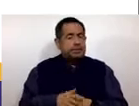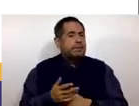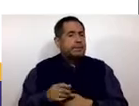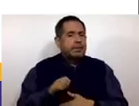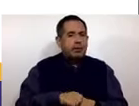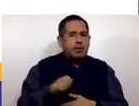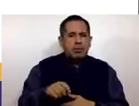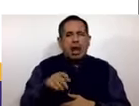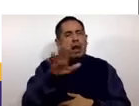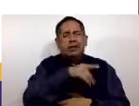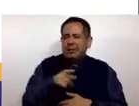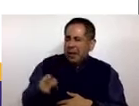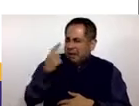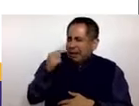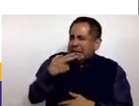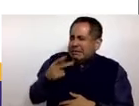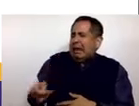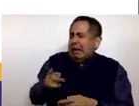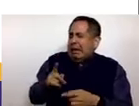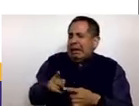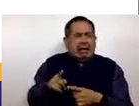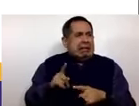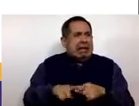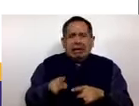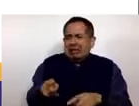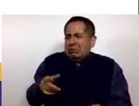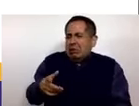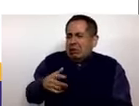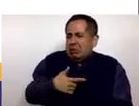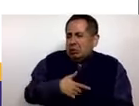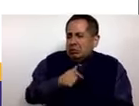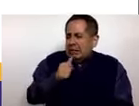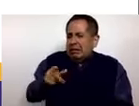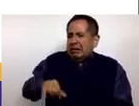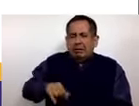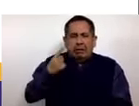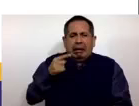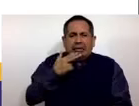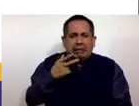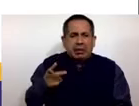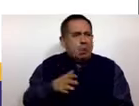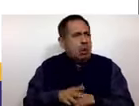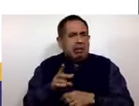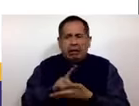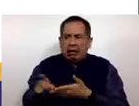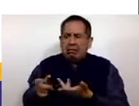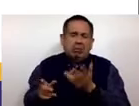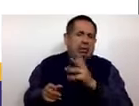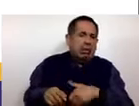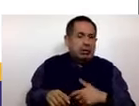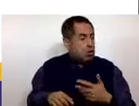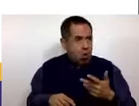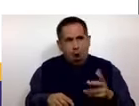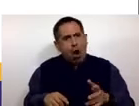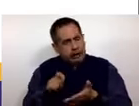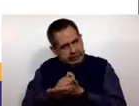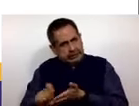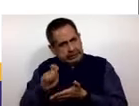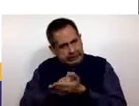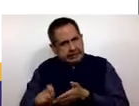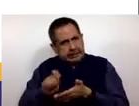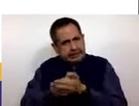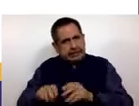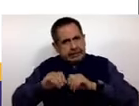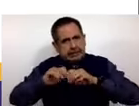va a interesar? O ¿yo qué derecho tengo? Y no, pues es apropiarnos de eso que sabemos